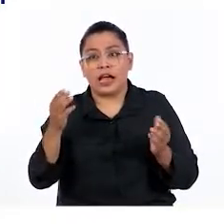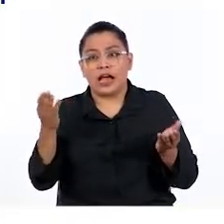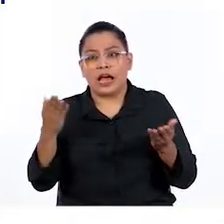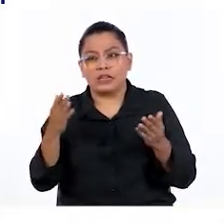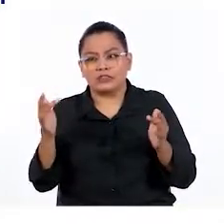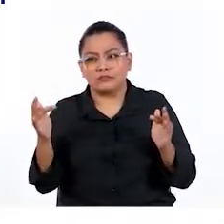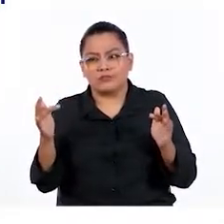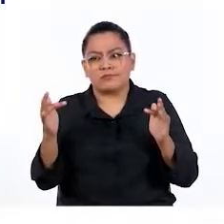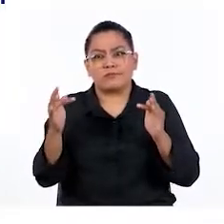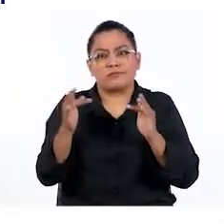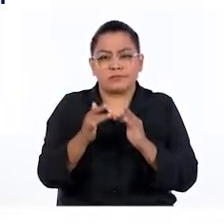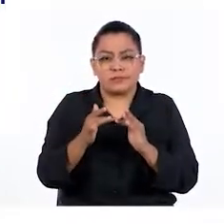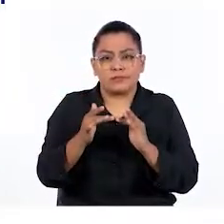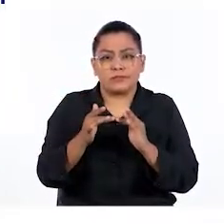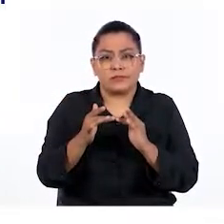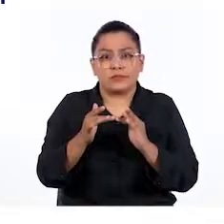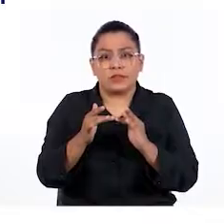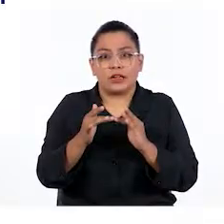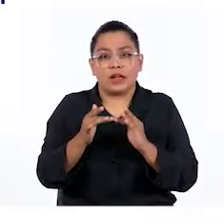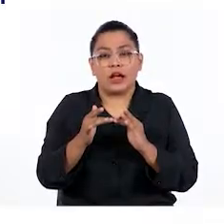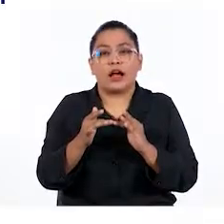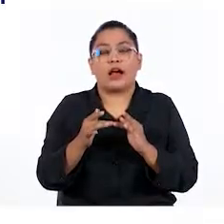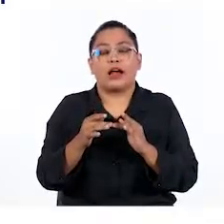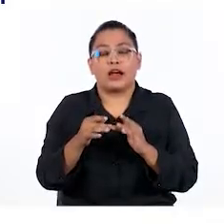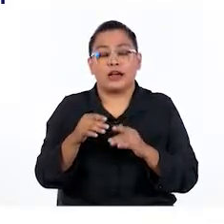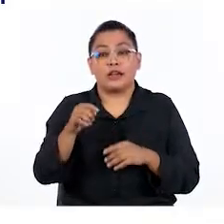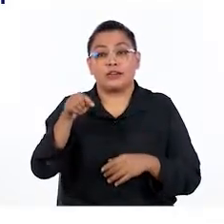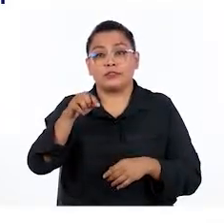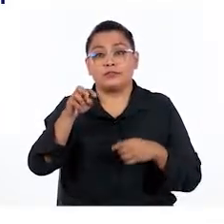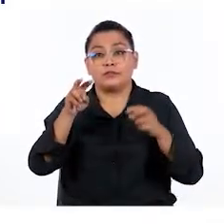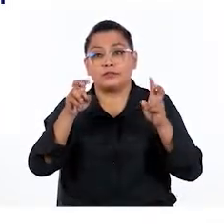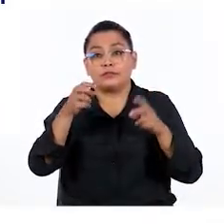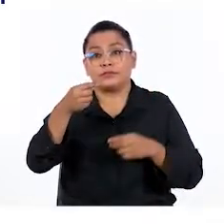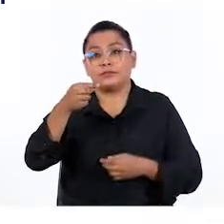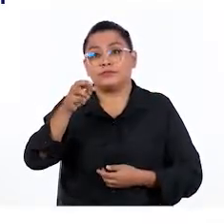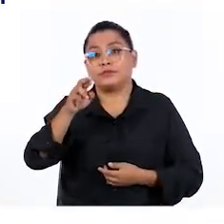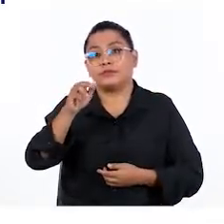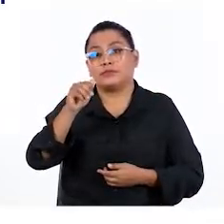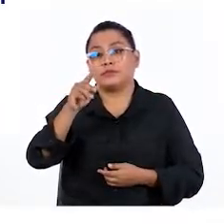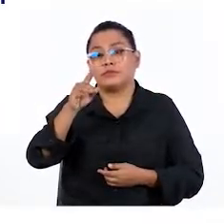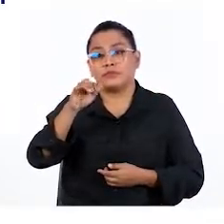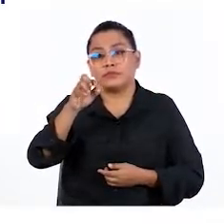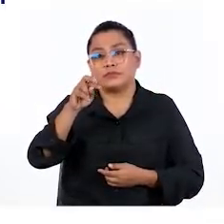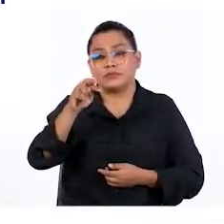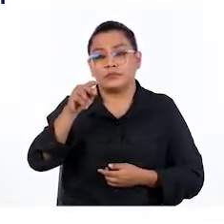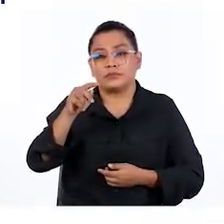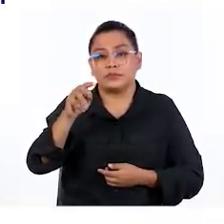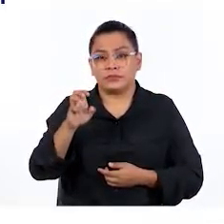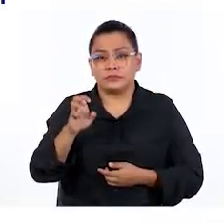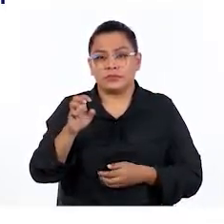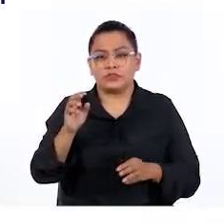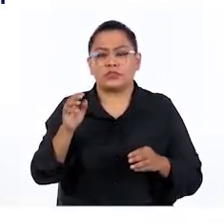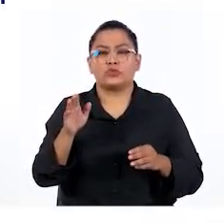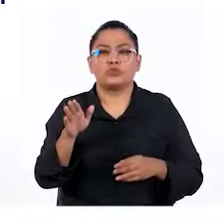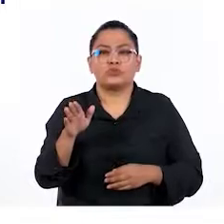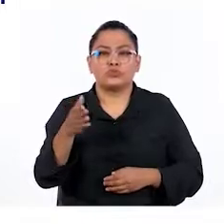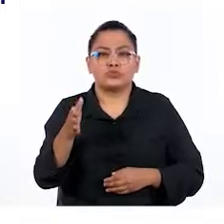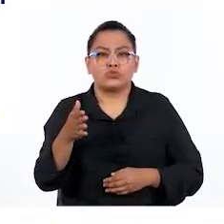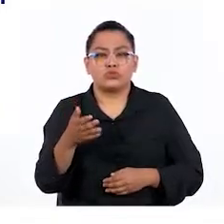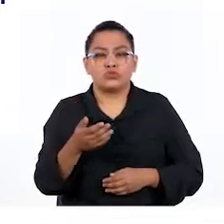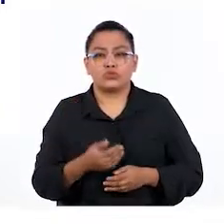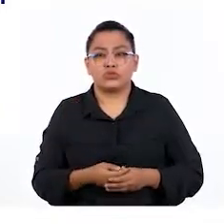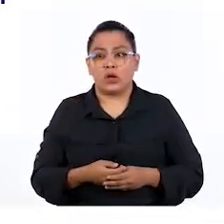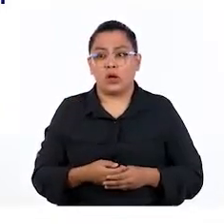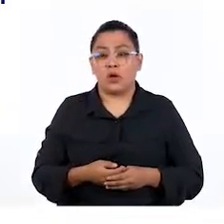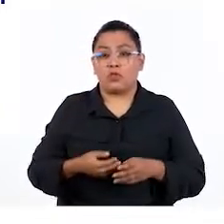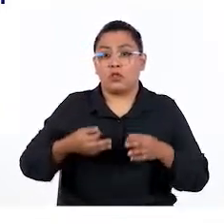una corriente llamada gradiente, y este gradiente puede utilizarse de la misma forma que